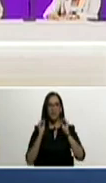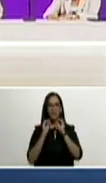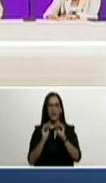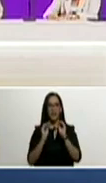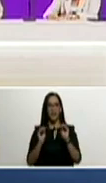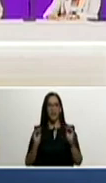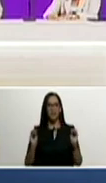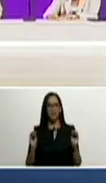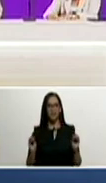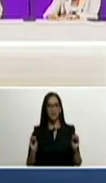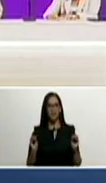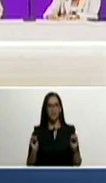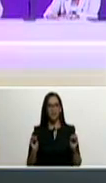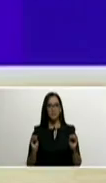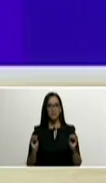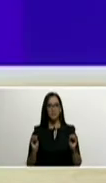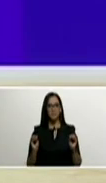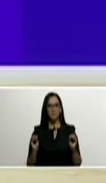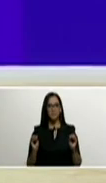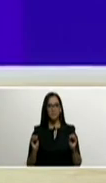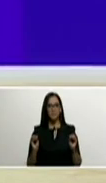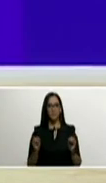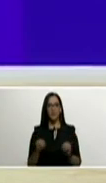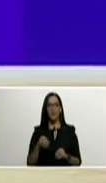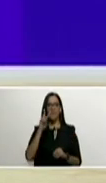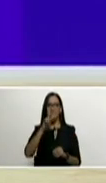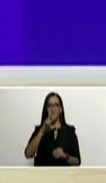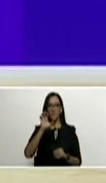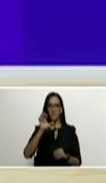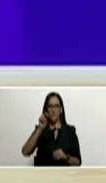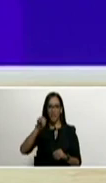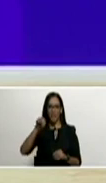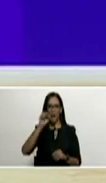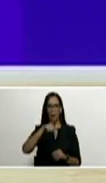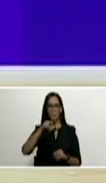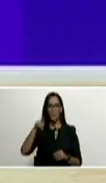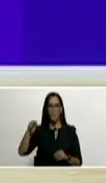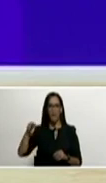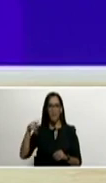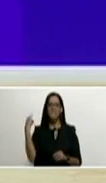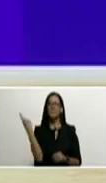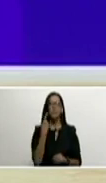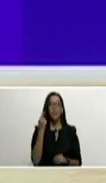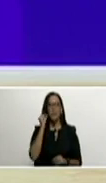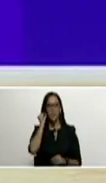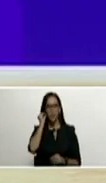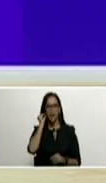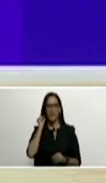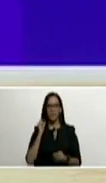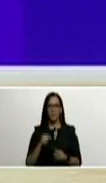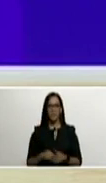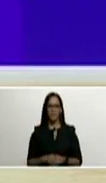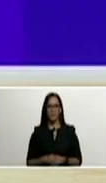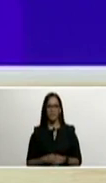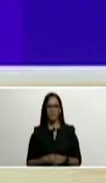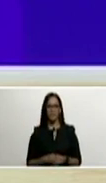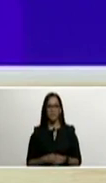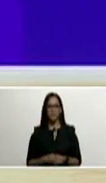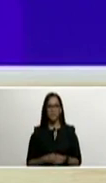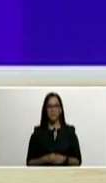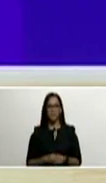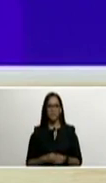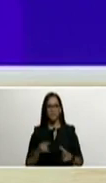alerta en la aplicación Ven App solo para las mujeres, para la